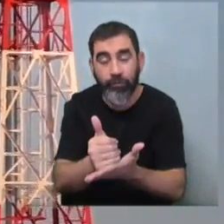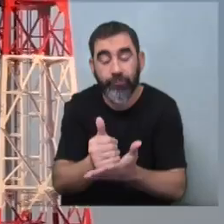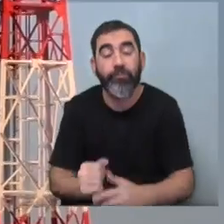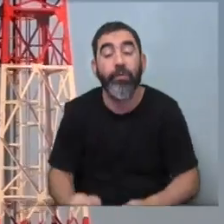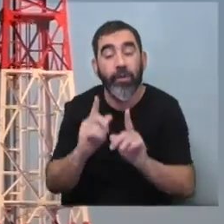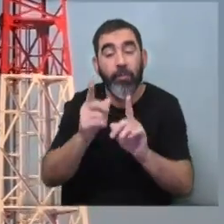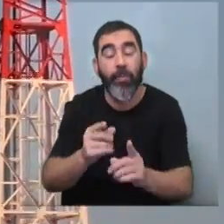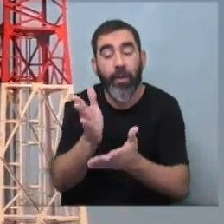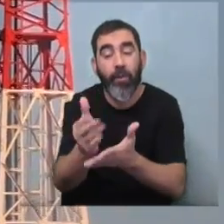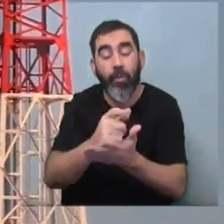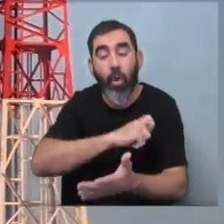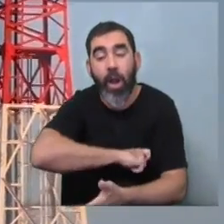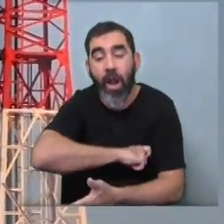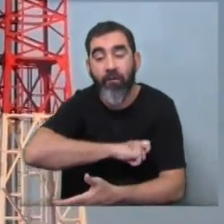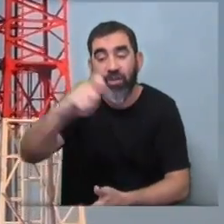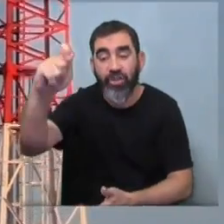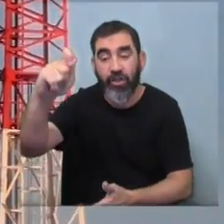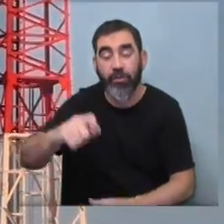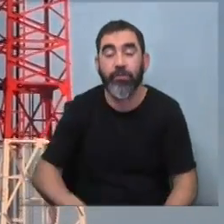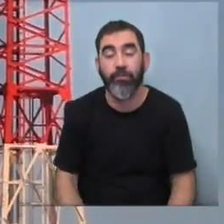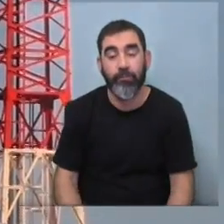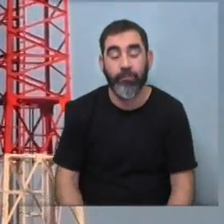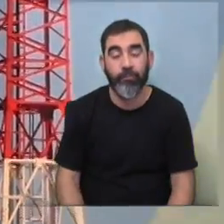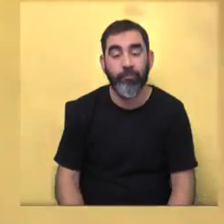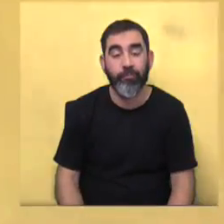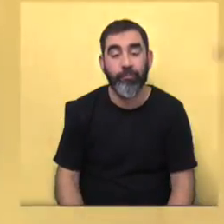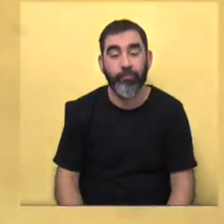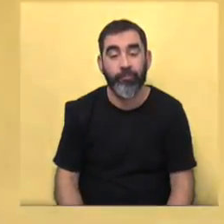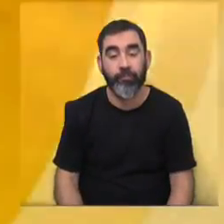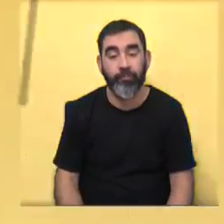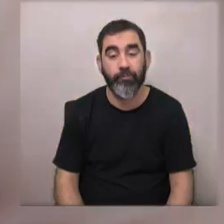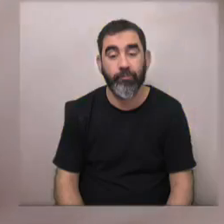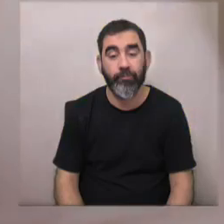y en el de La Valleja, en la localidad de Piraraja.